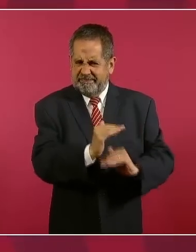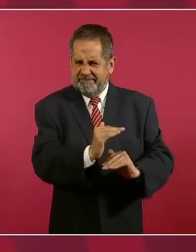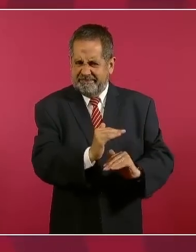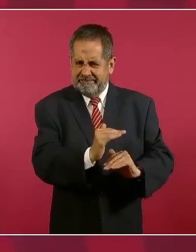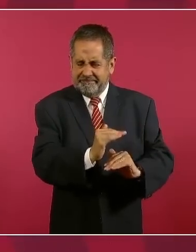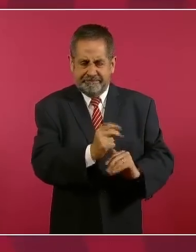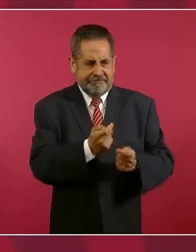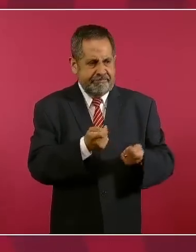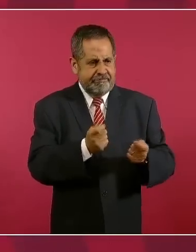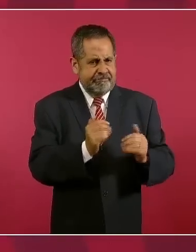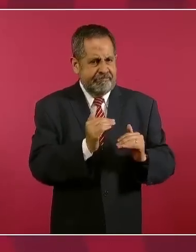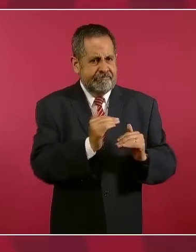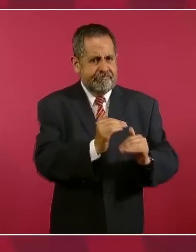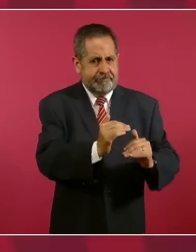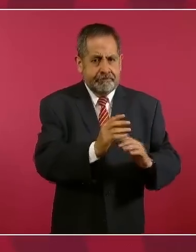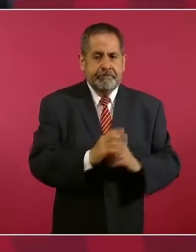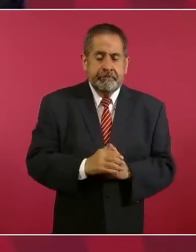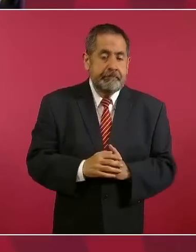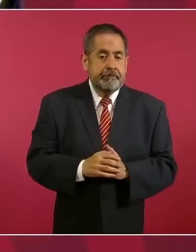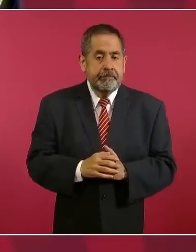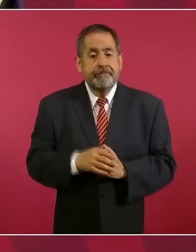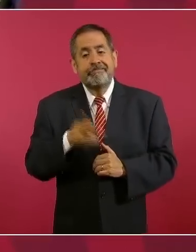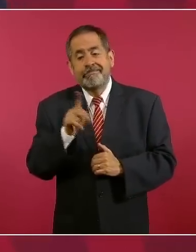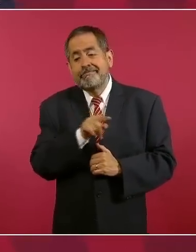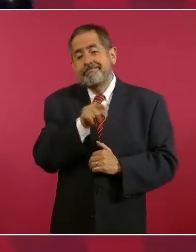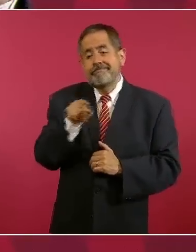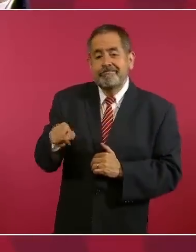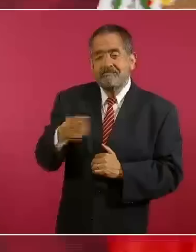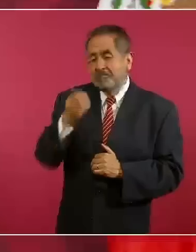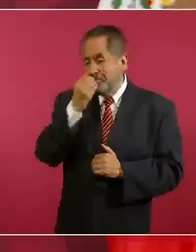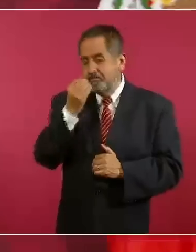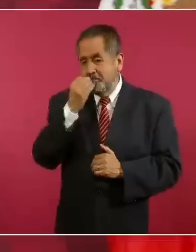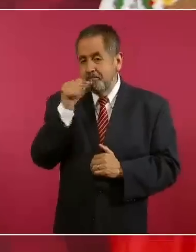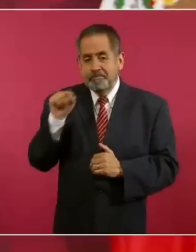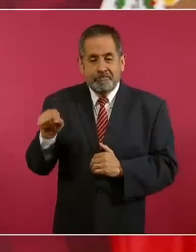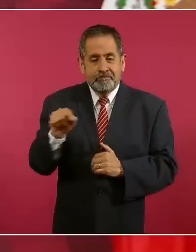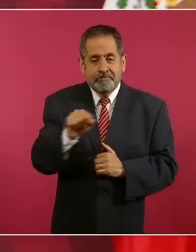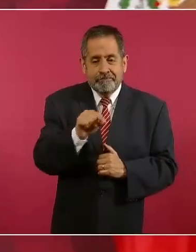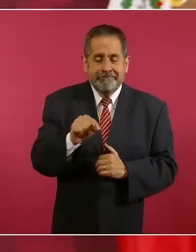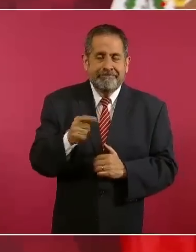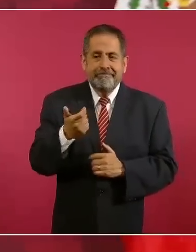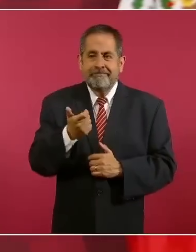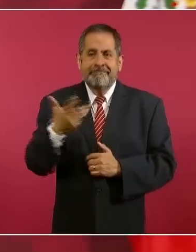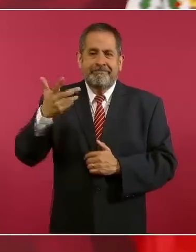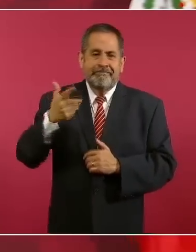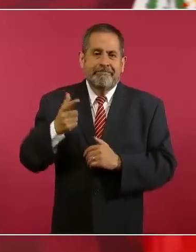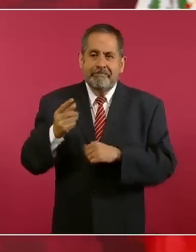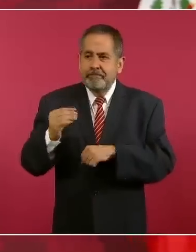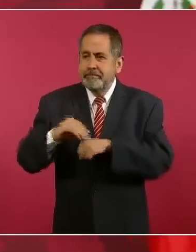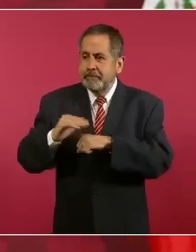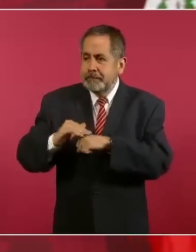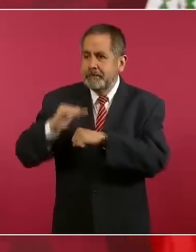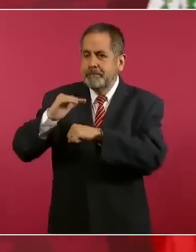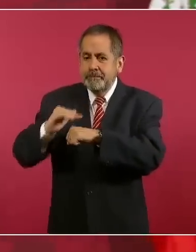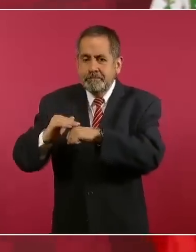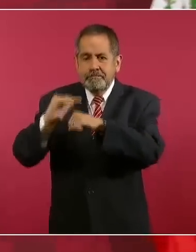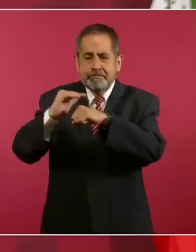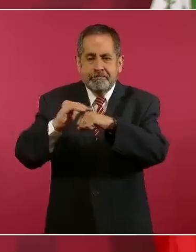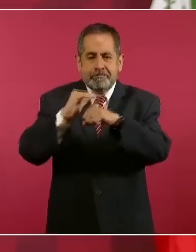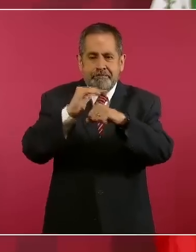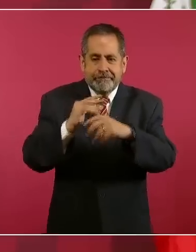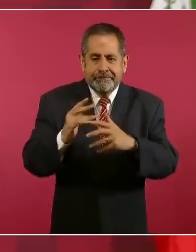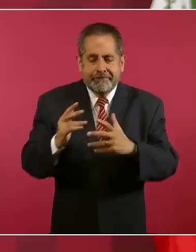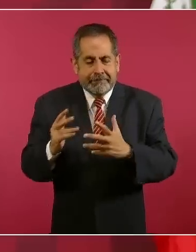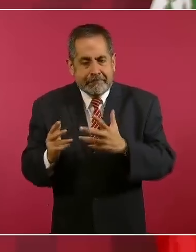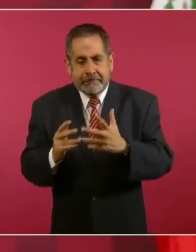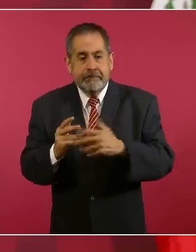Sin embargo, en el componente de alimentos, sí, hemos tenido un incremento. Ahora que dio a conocer